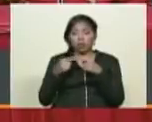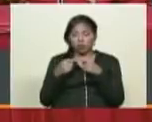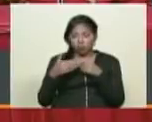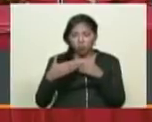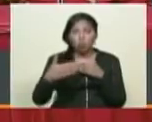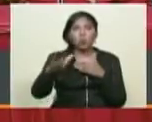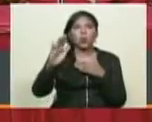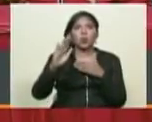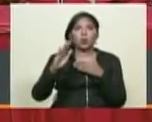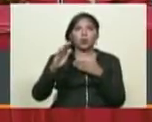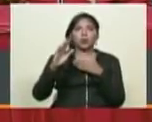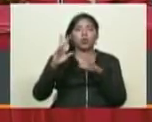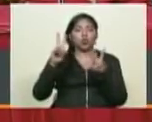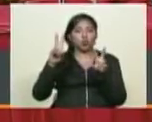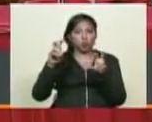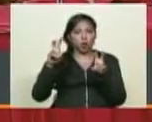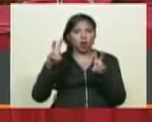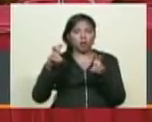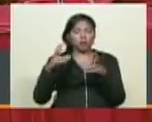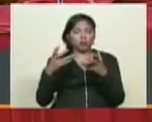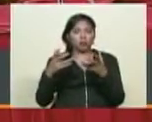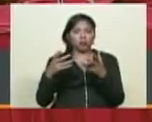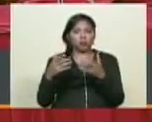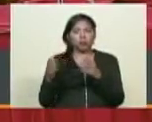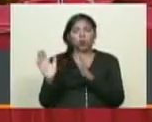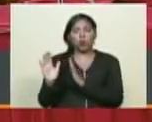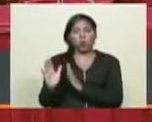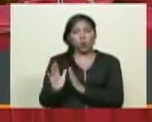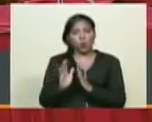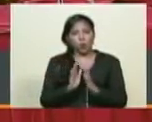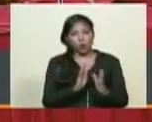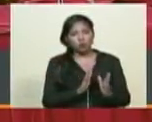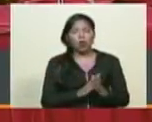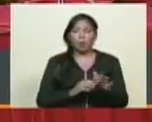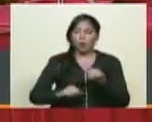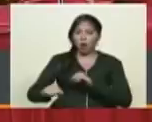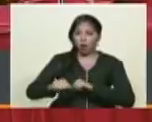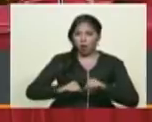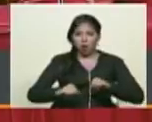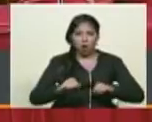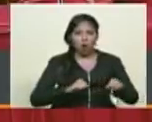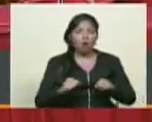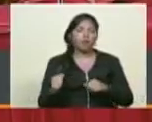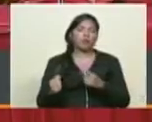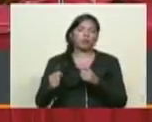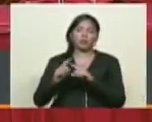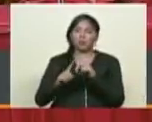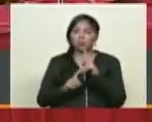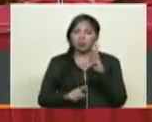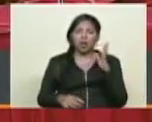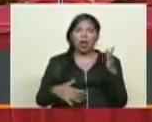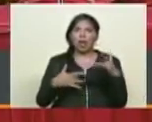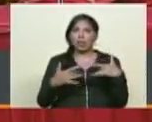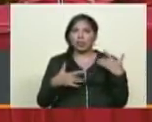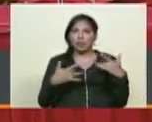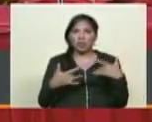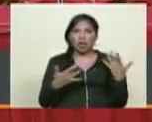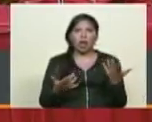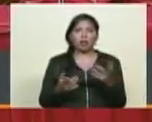surgir o van a surgir tareas de organización, tareas de movilización, tareas de logística,